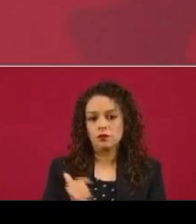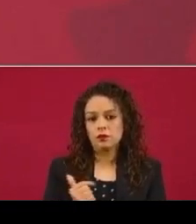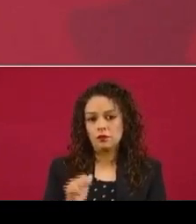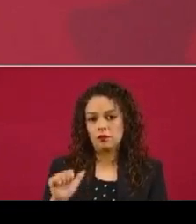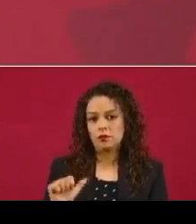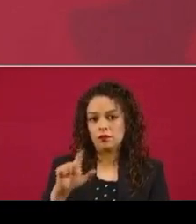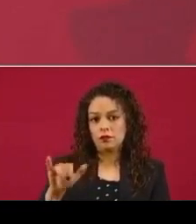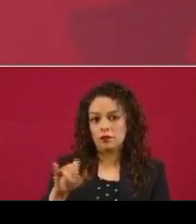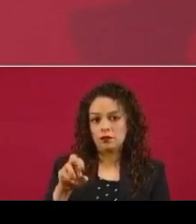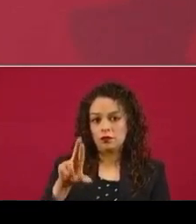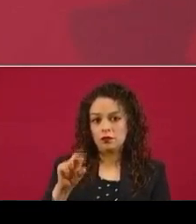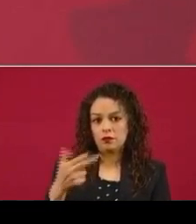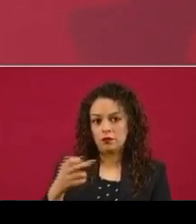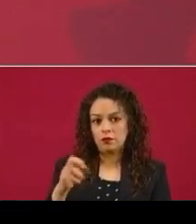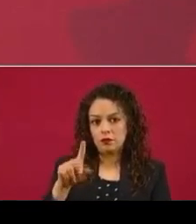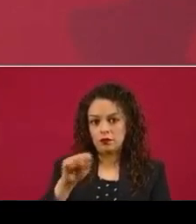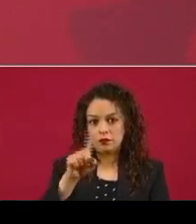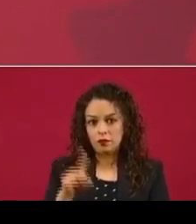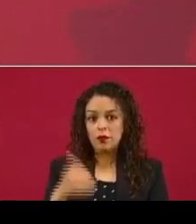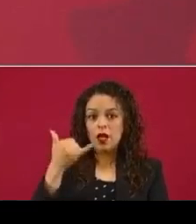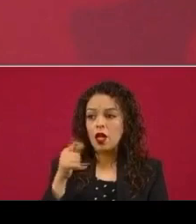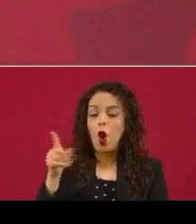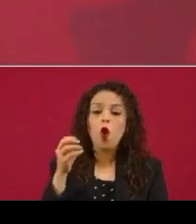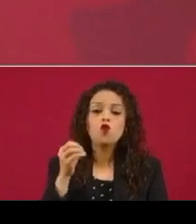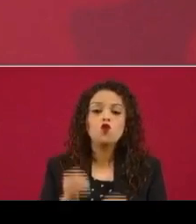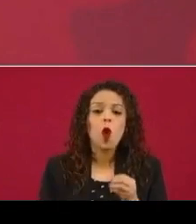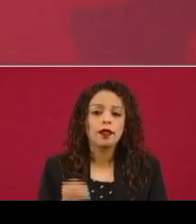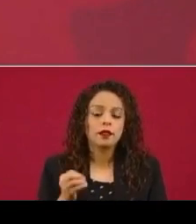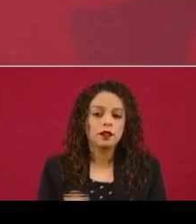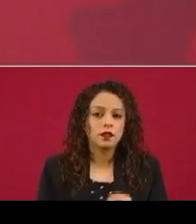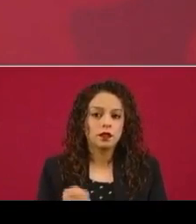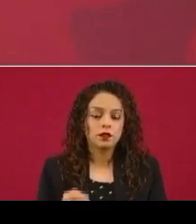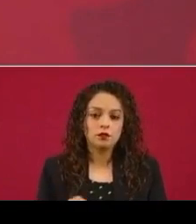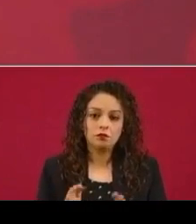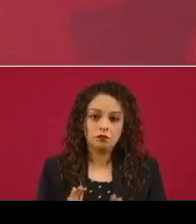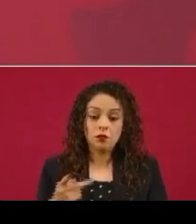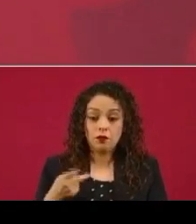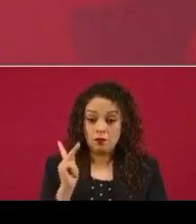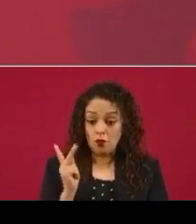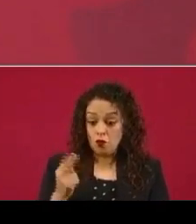Alejandro Hertz, y a los jueces, pero nosotros